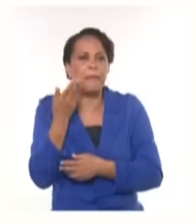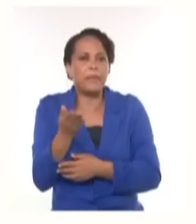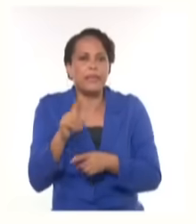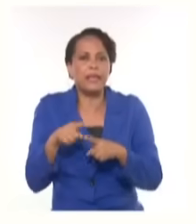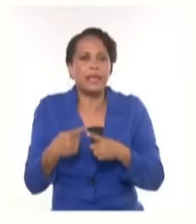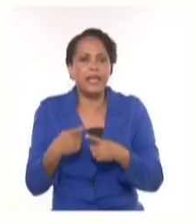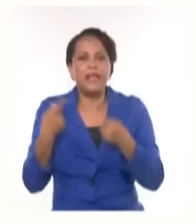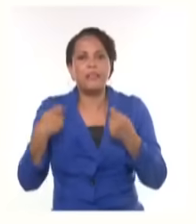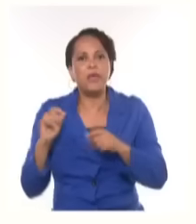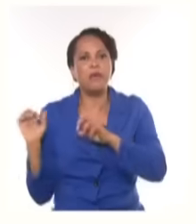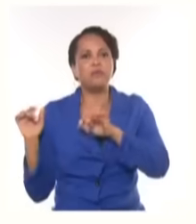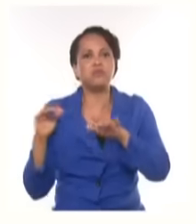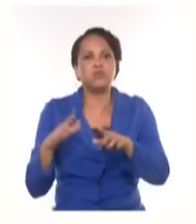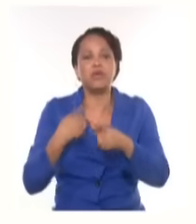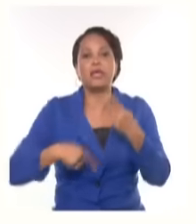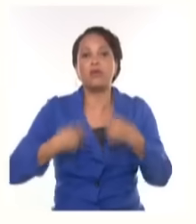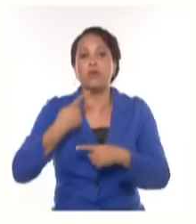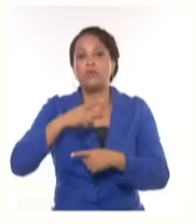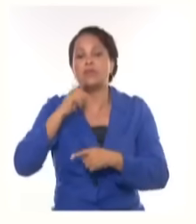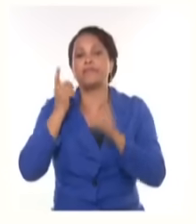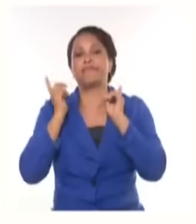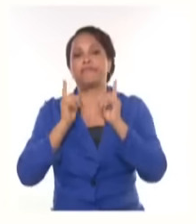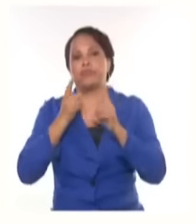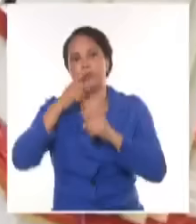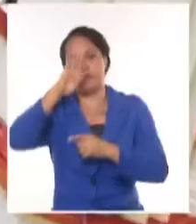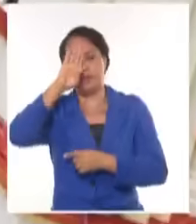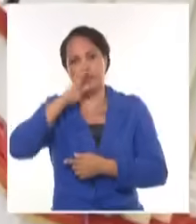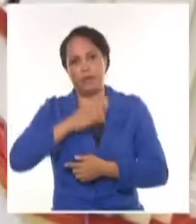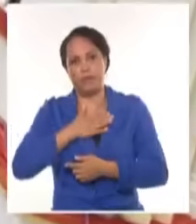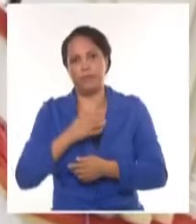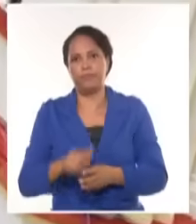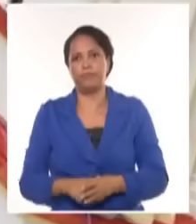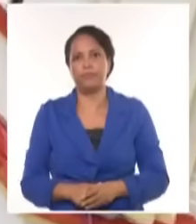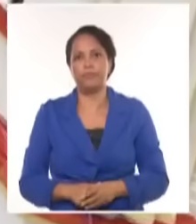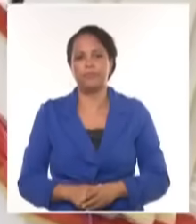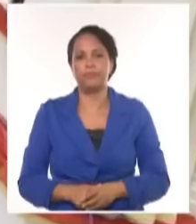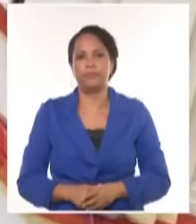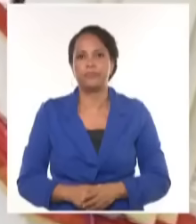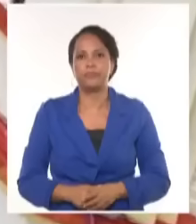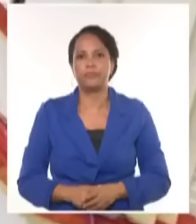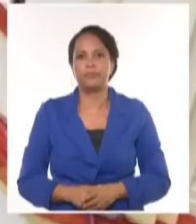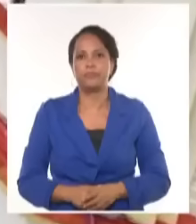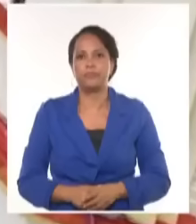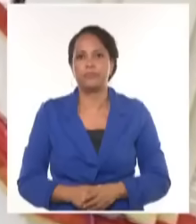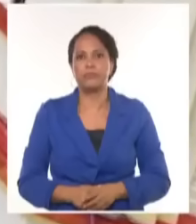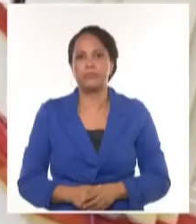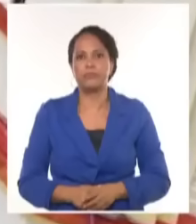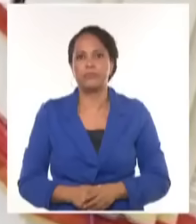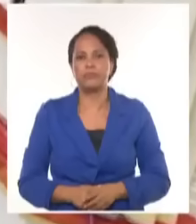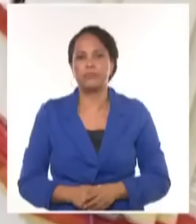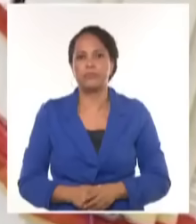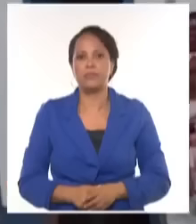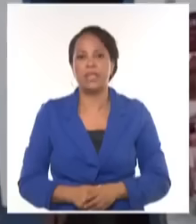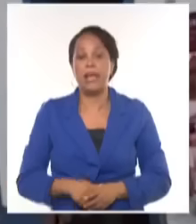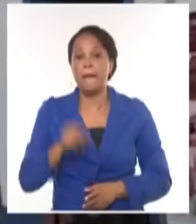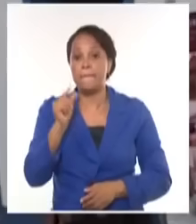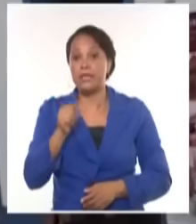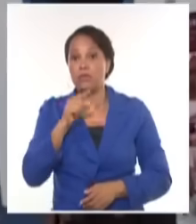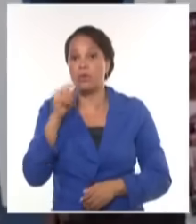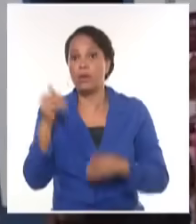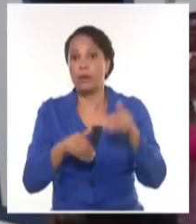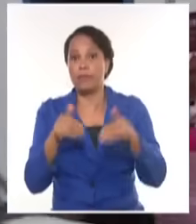manifestarse en contra de las políticas del país. No pocos de los que han estado presentes en